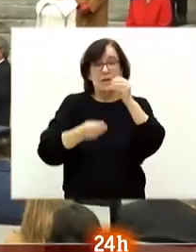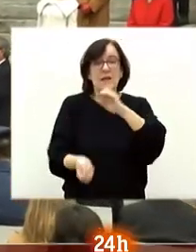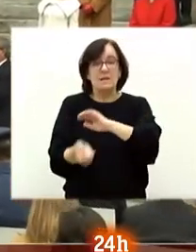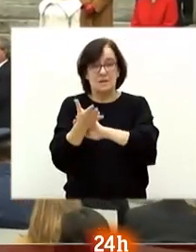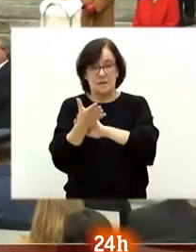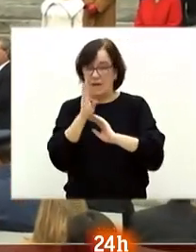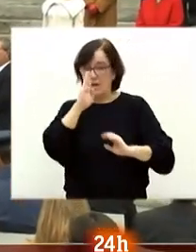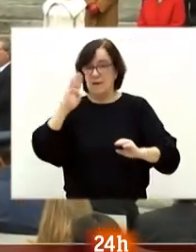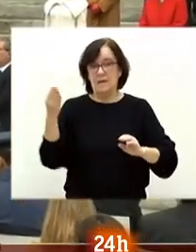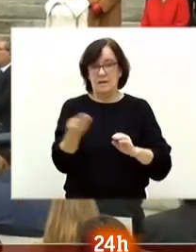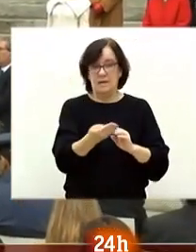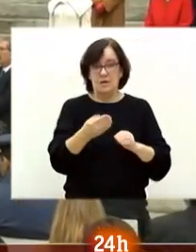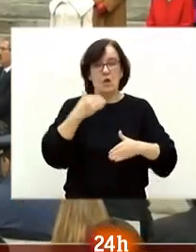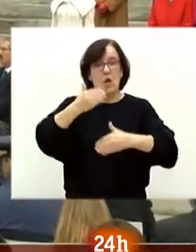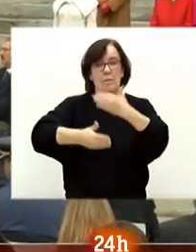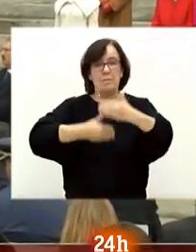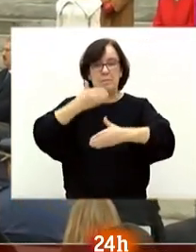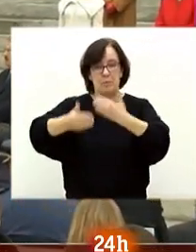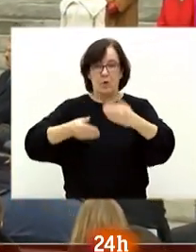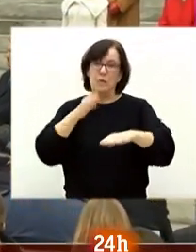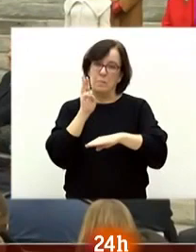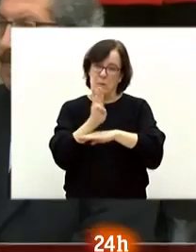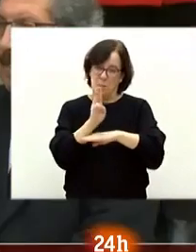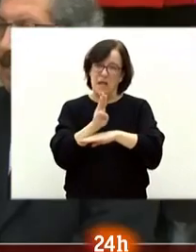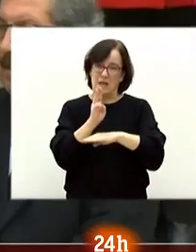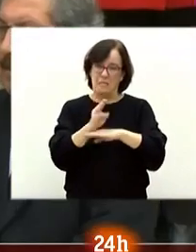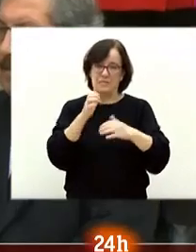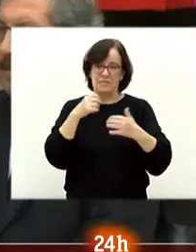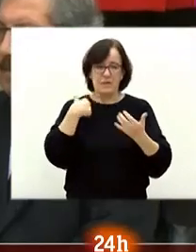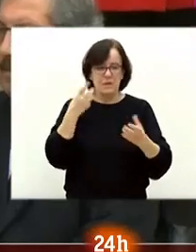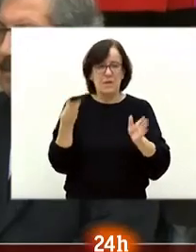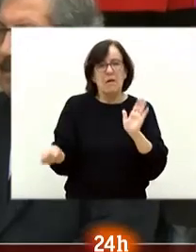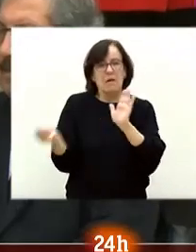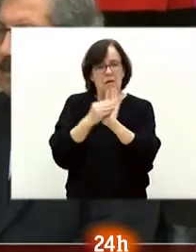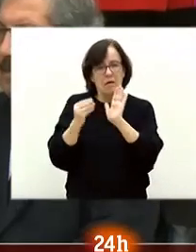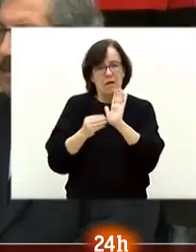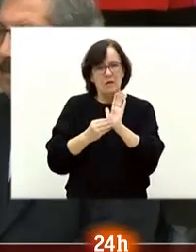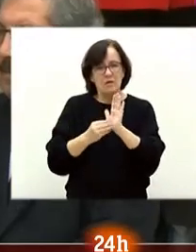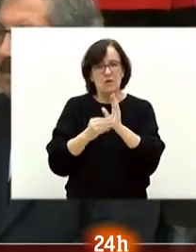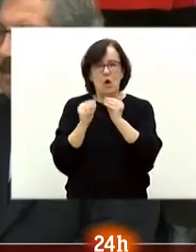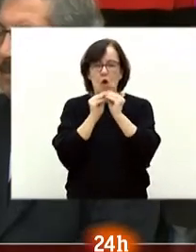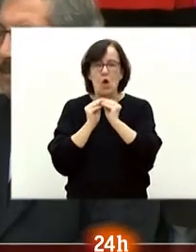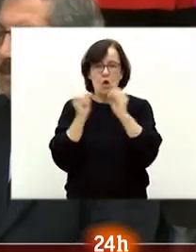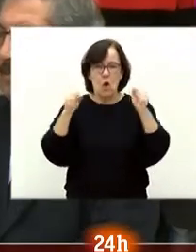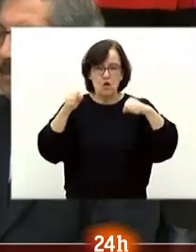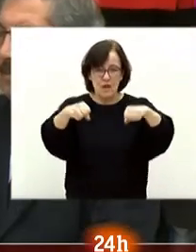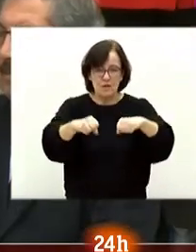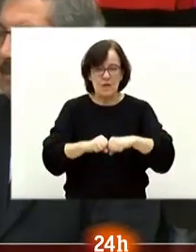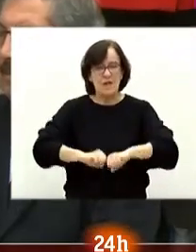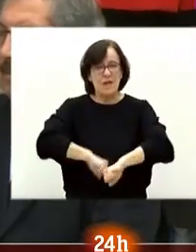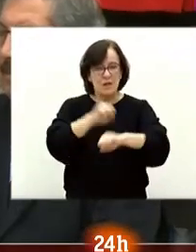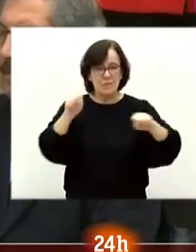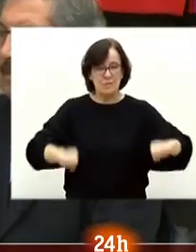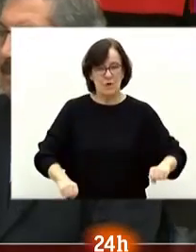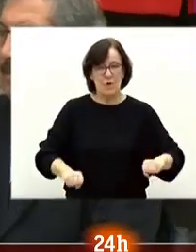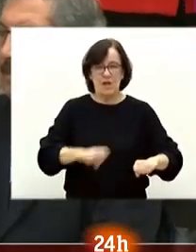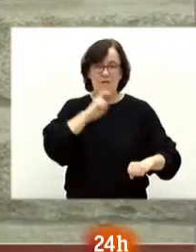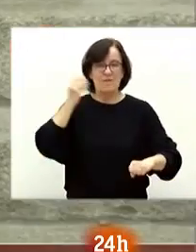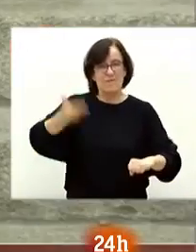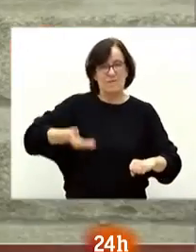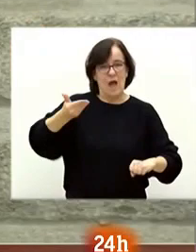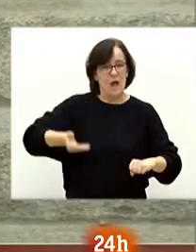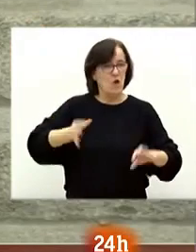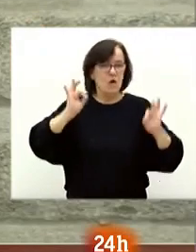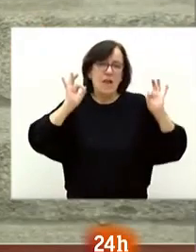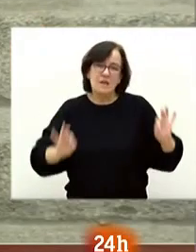a través de los procedimientos parlamentarios, hemos ido incorporando consensos que fortalecen los valores